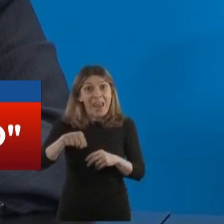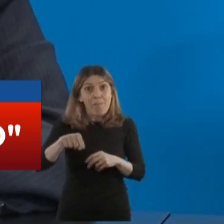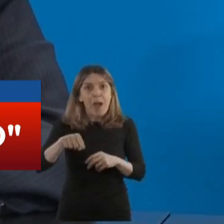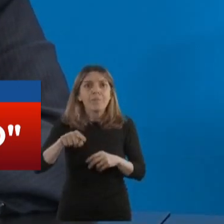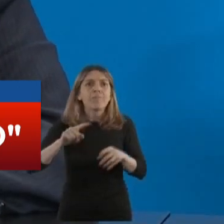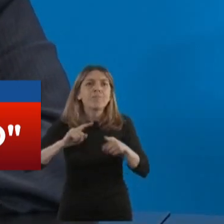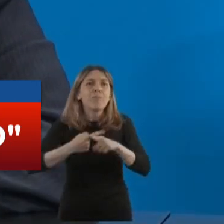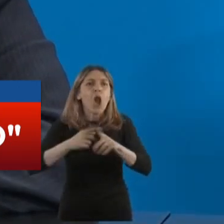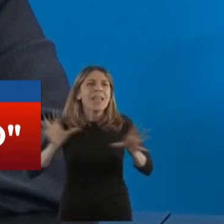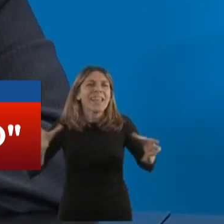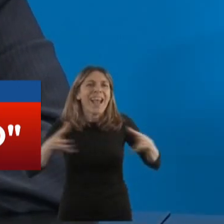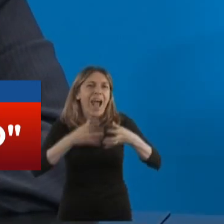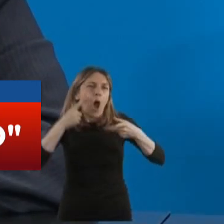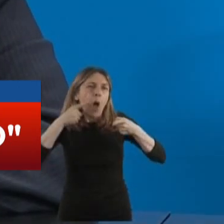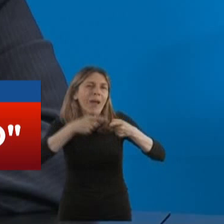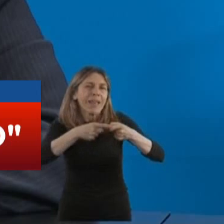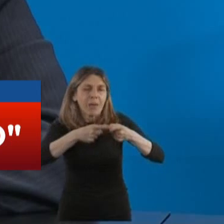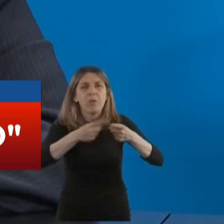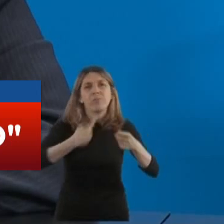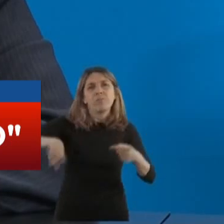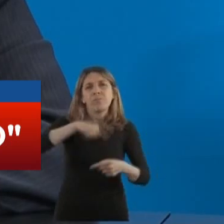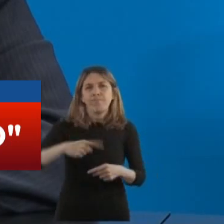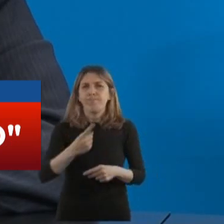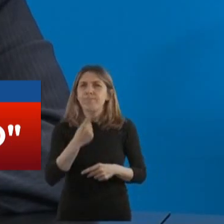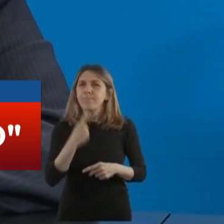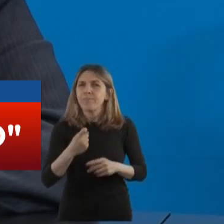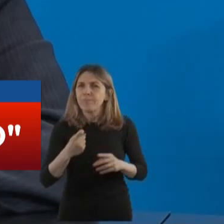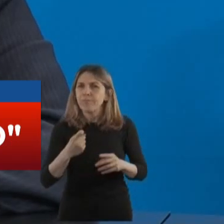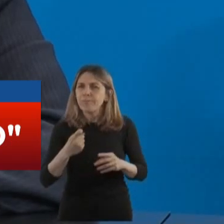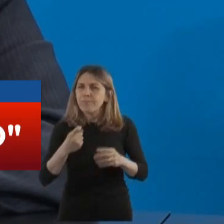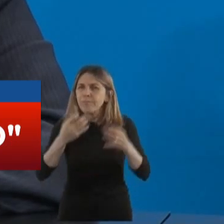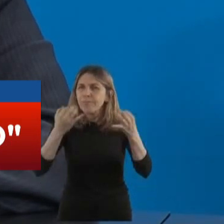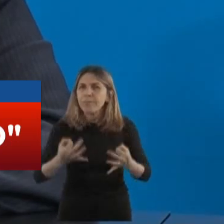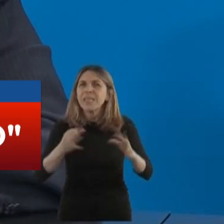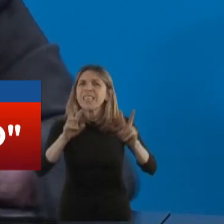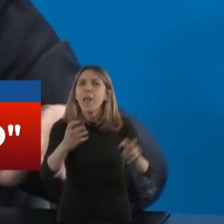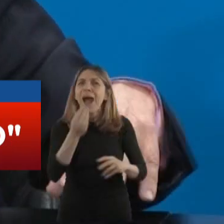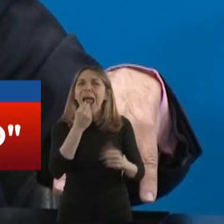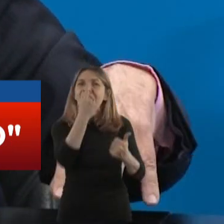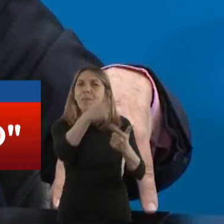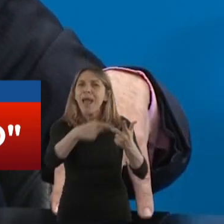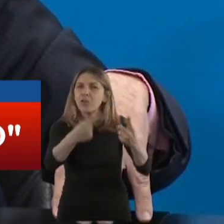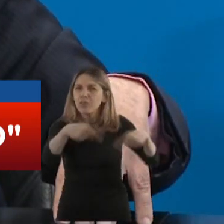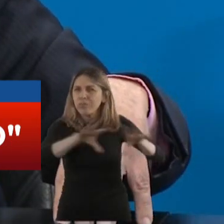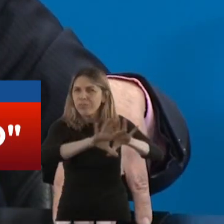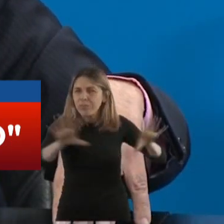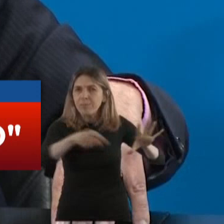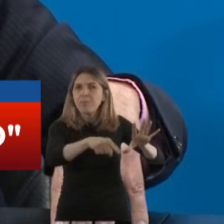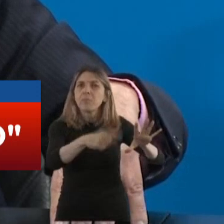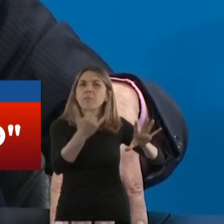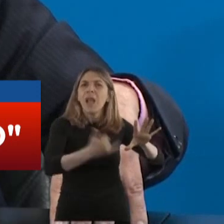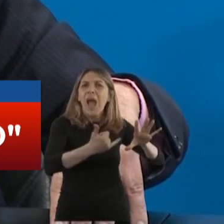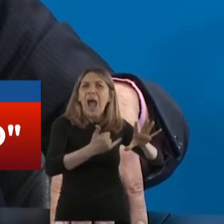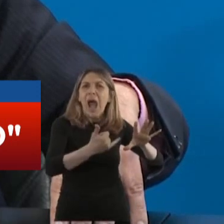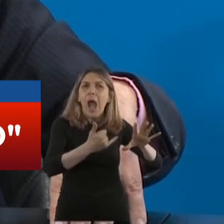la política en general, lo que nosotros advertimos concreto en el caso de alimentos era que había una